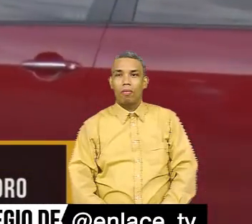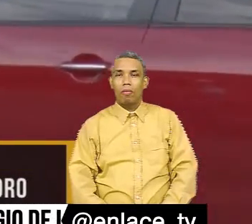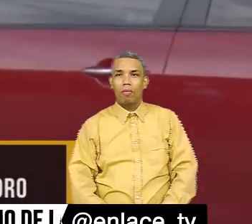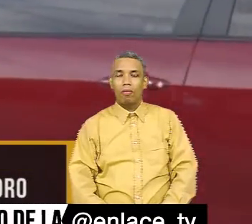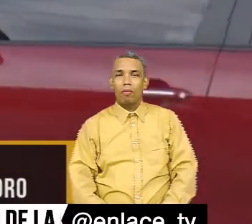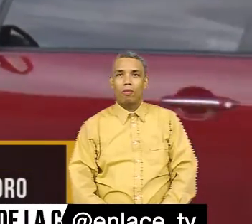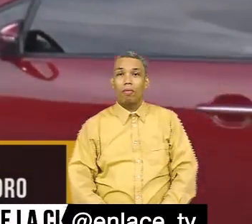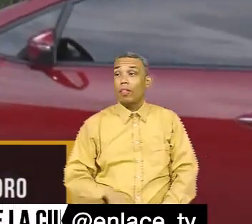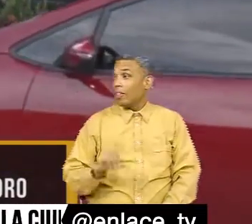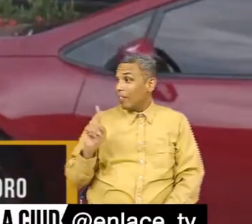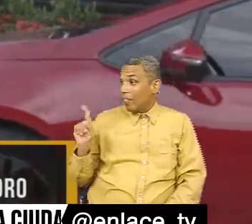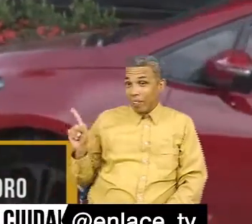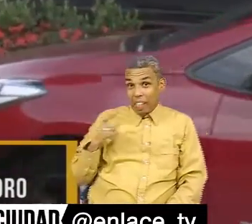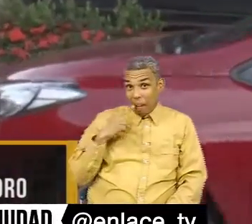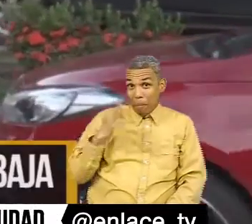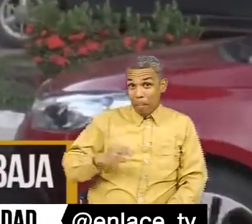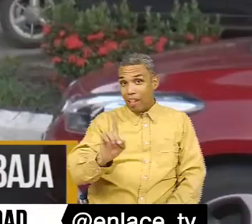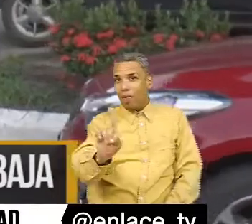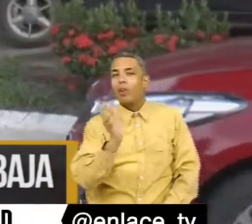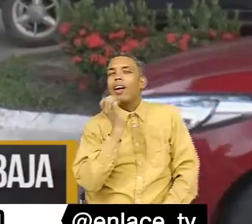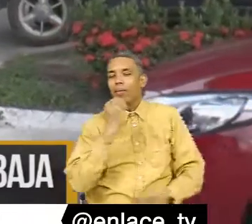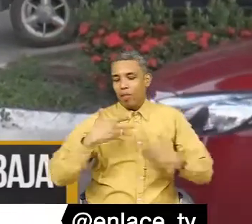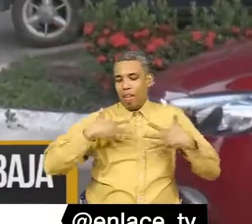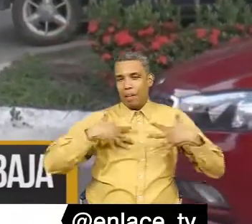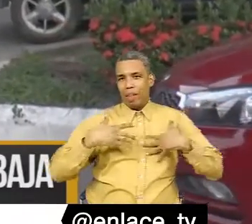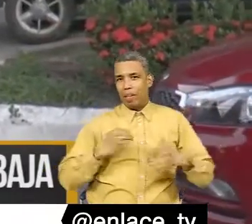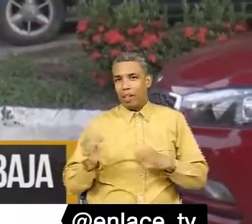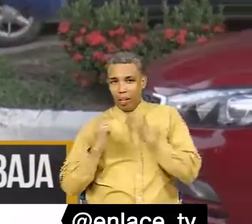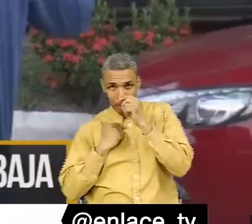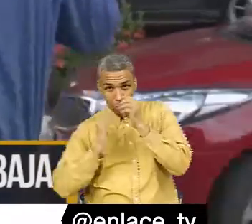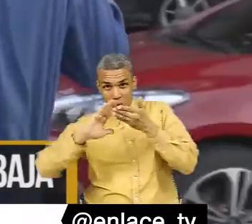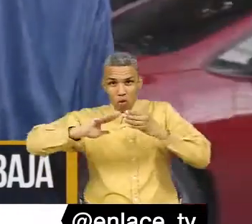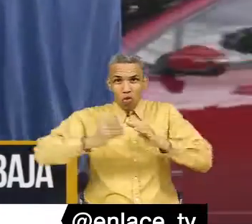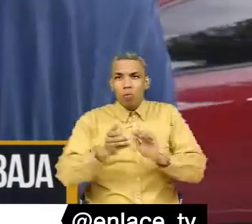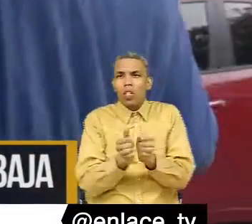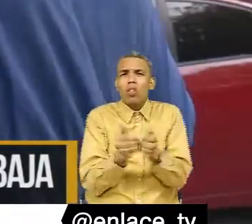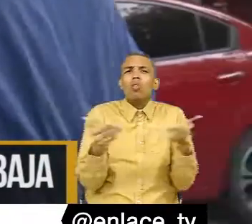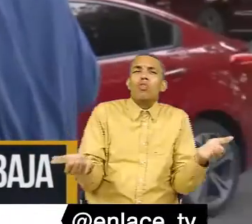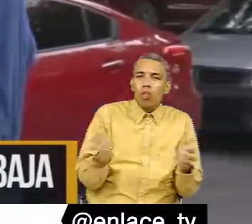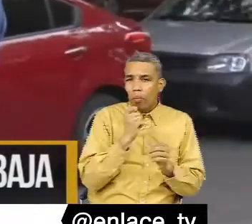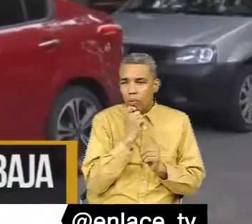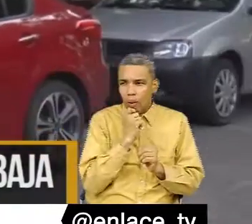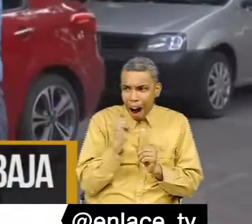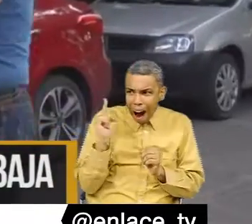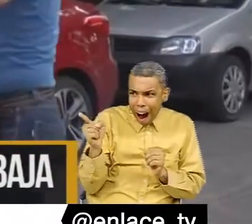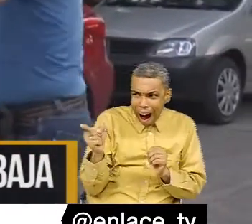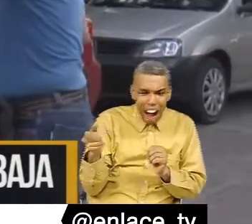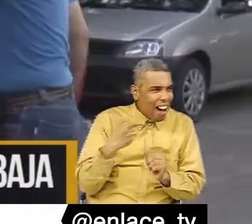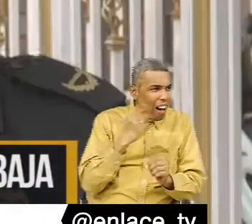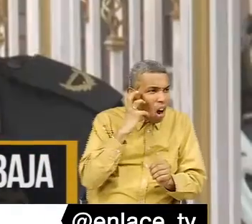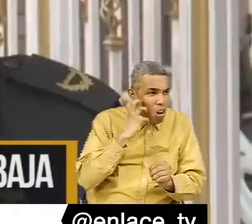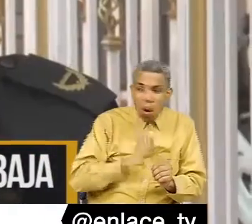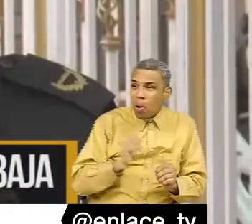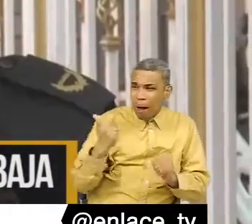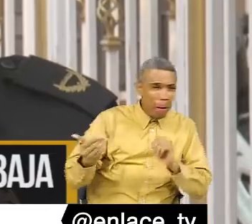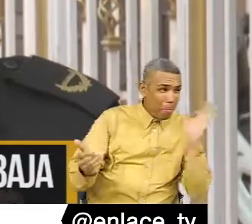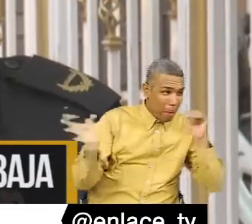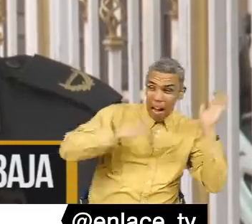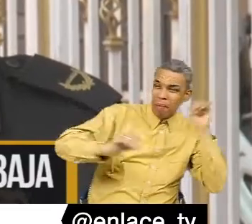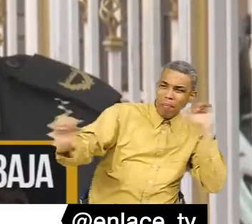Un nuevo frente de seguridad hay en Barranca Bermeja. Se trata del frente de seguridad del barrio Floresta Baja, al norte de la ciudad. De acuerdo a nuestro modelo nacional de